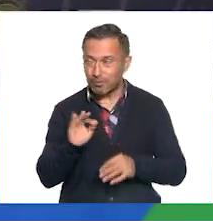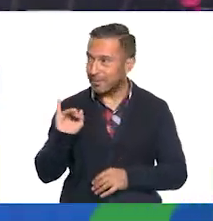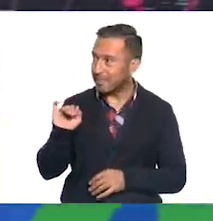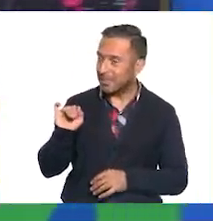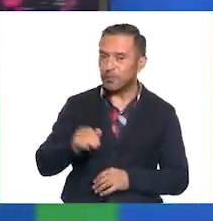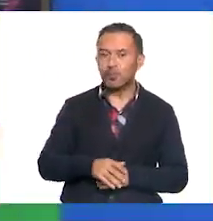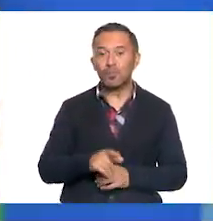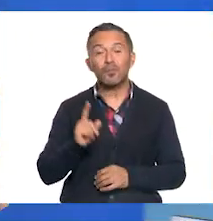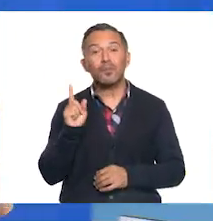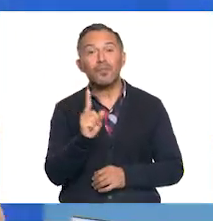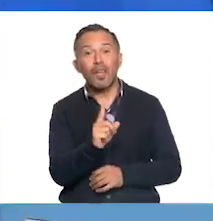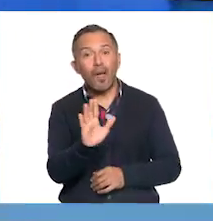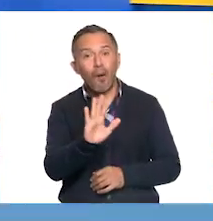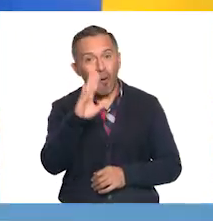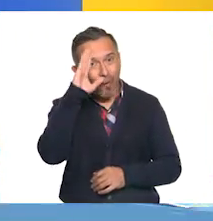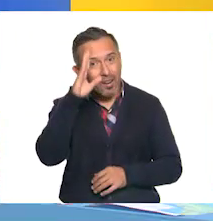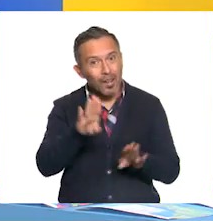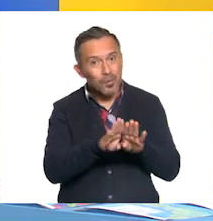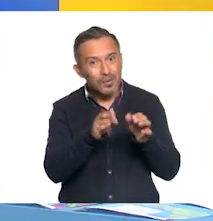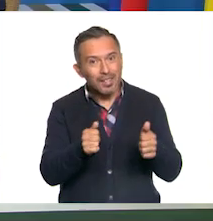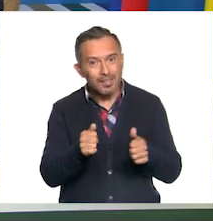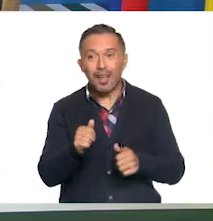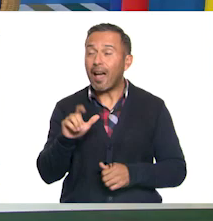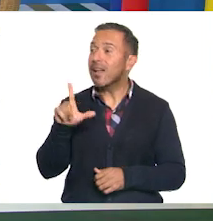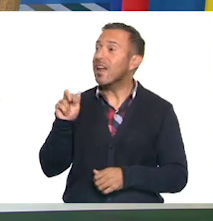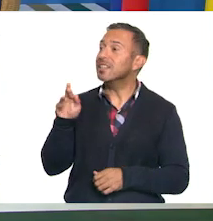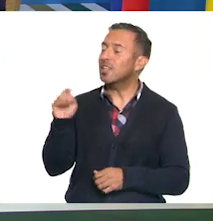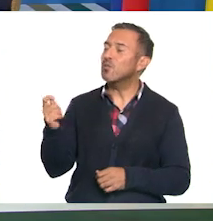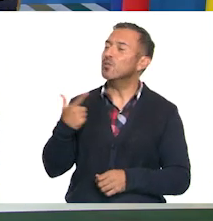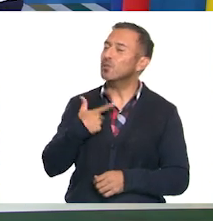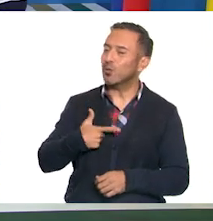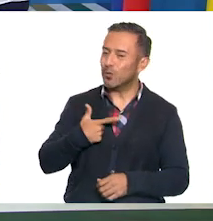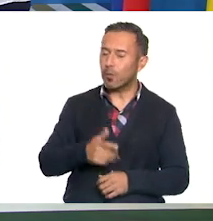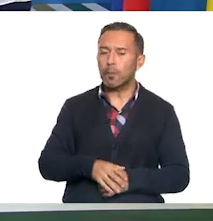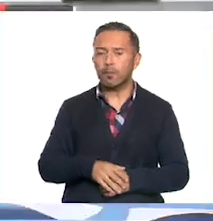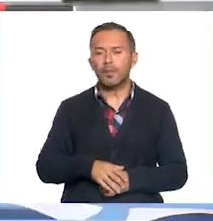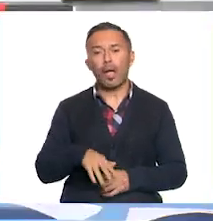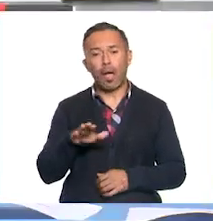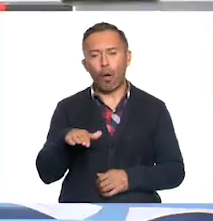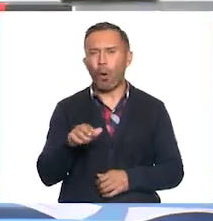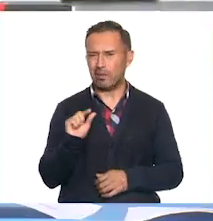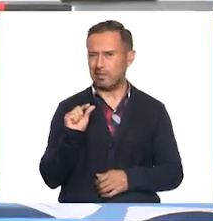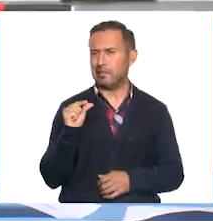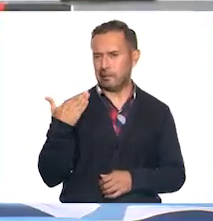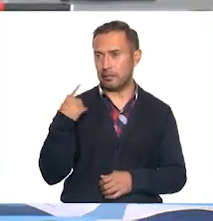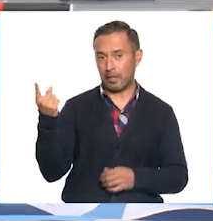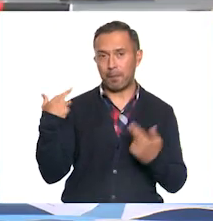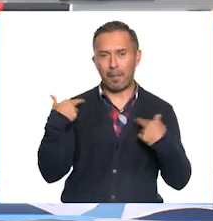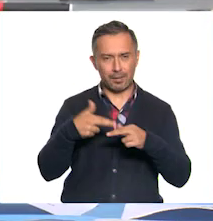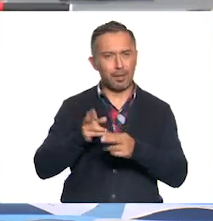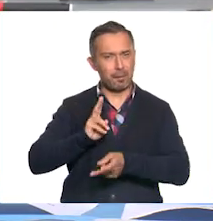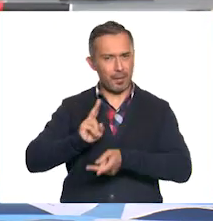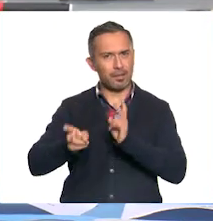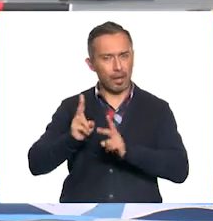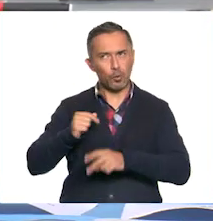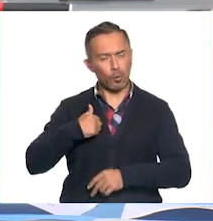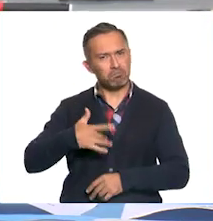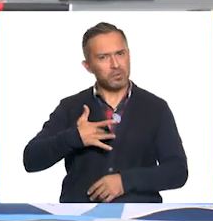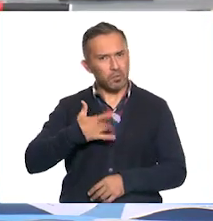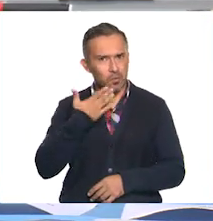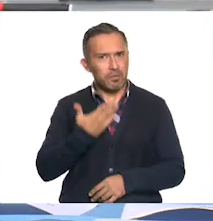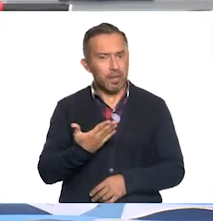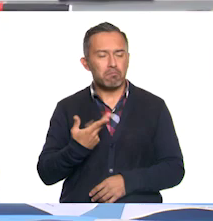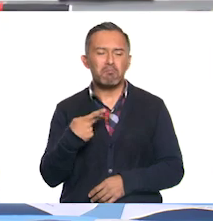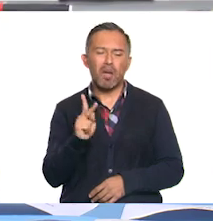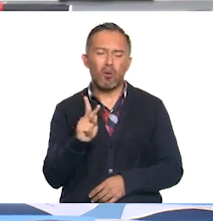¡Hola! ¿Cómo están? ¿Cómo estás, Larisa? ¡Qué gusto! Ay, pues aquí platicando con la maestra y estoy muy bien, aunque